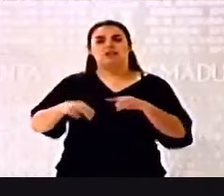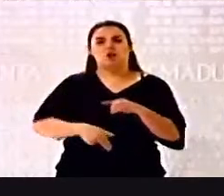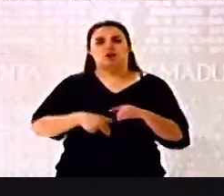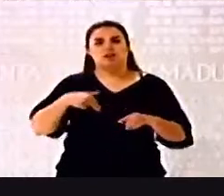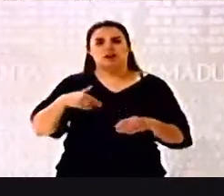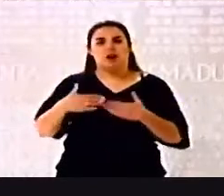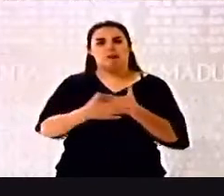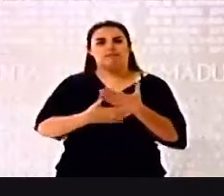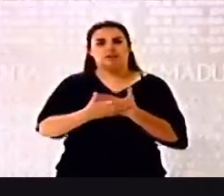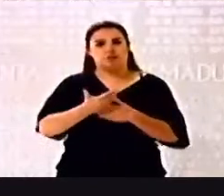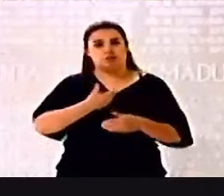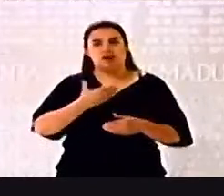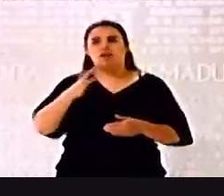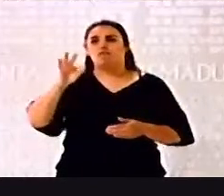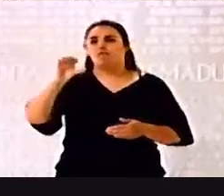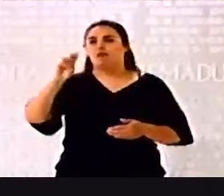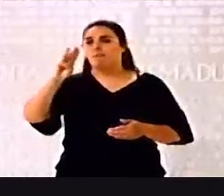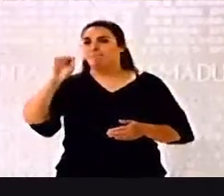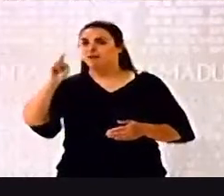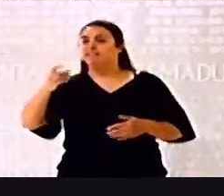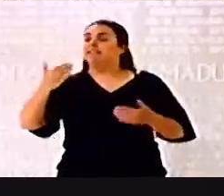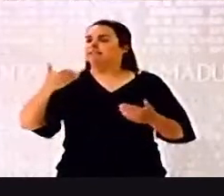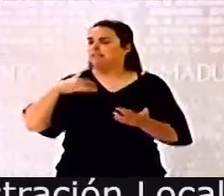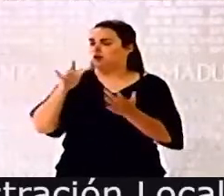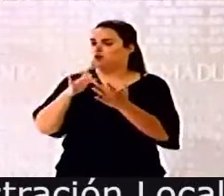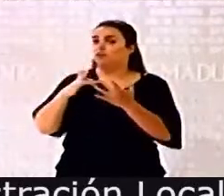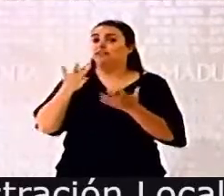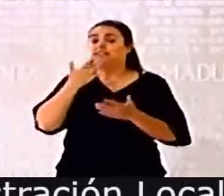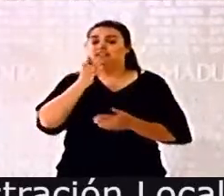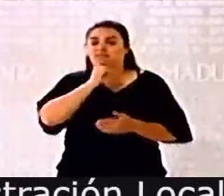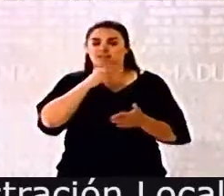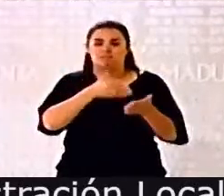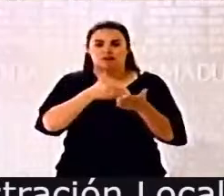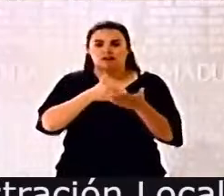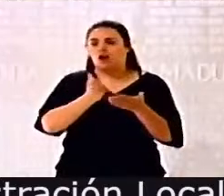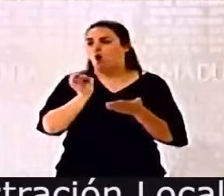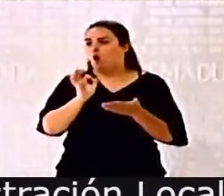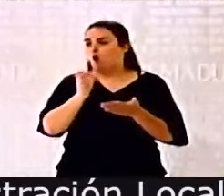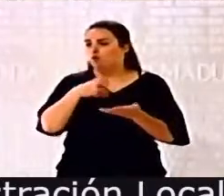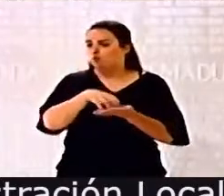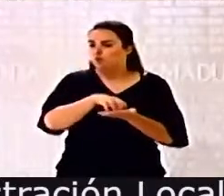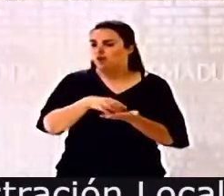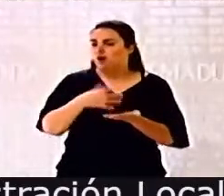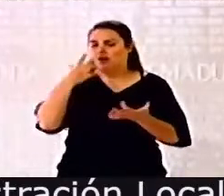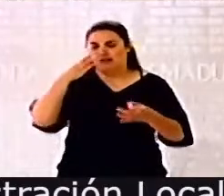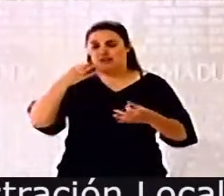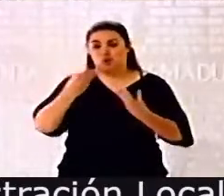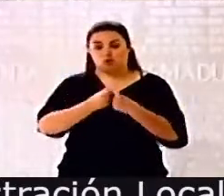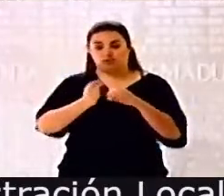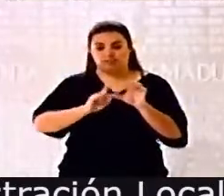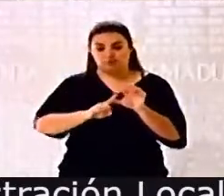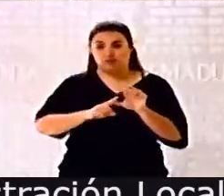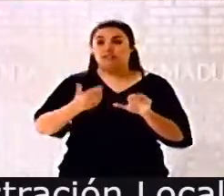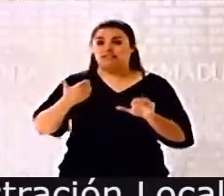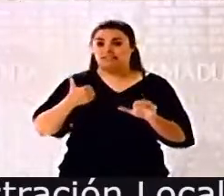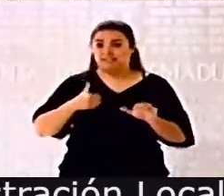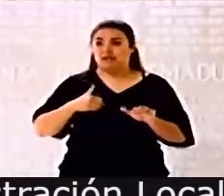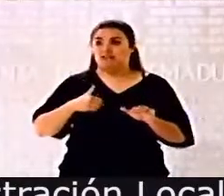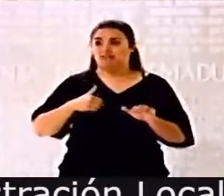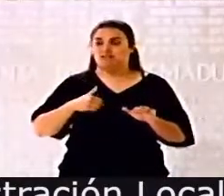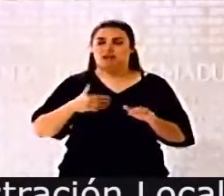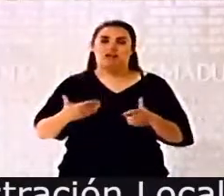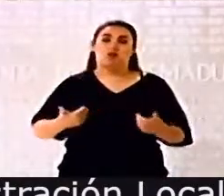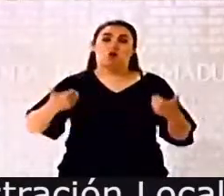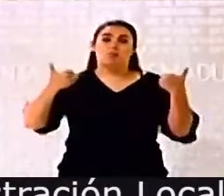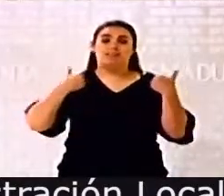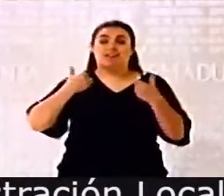FEMPE, aunque está hablado con ellos, y si tienen alguna dificultad, alguna duda o creen que desde la Junta de Extremadura ya en la globalidad de sus